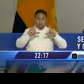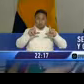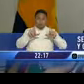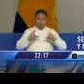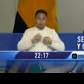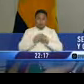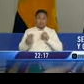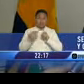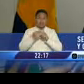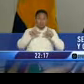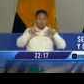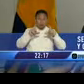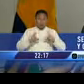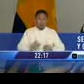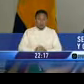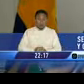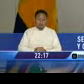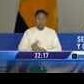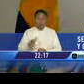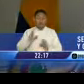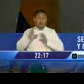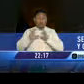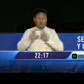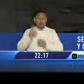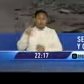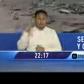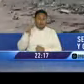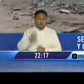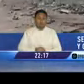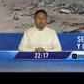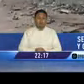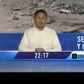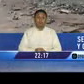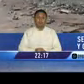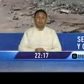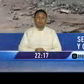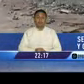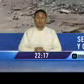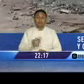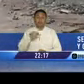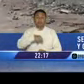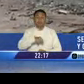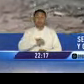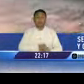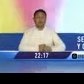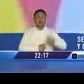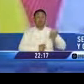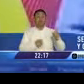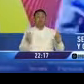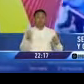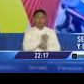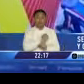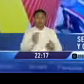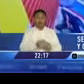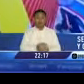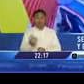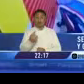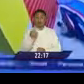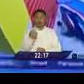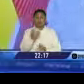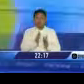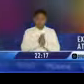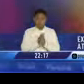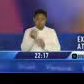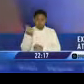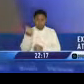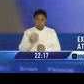los mensajes, grabar las conversaciones. Mientras que por acá se enfrentan a otro tipo de violencia, de la que no solo les piden dinero, sino